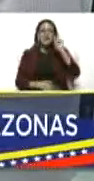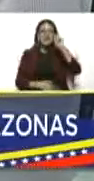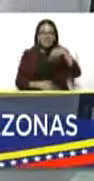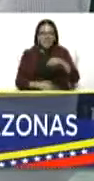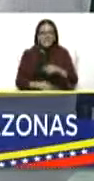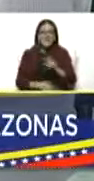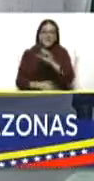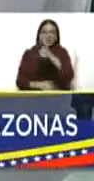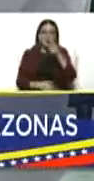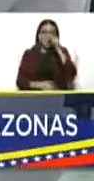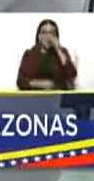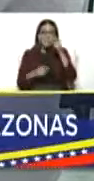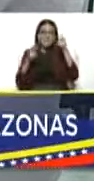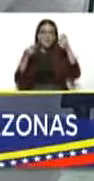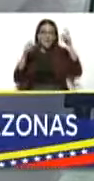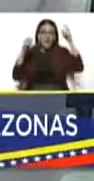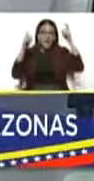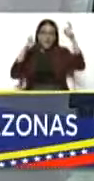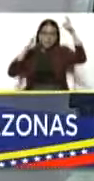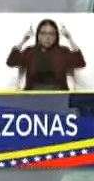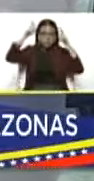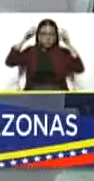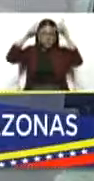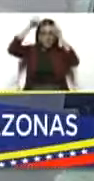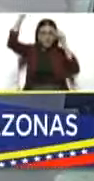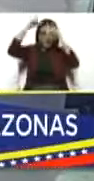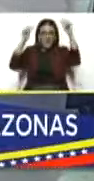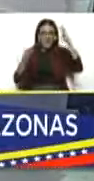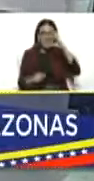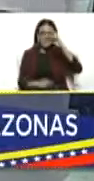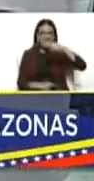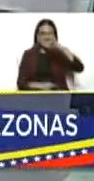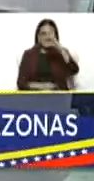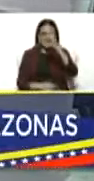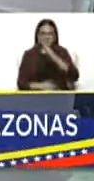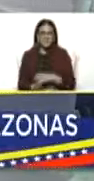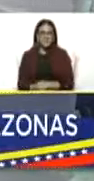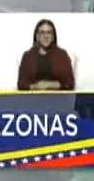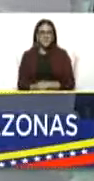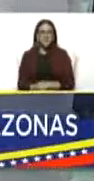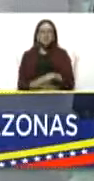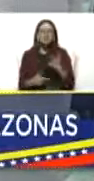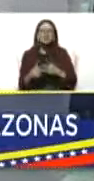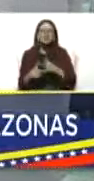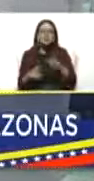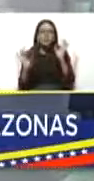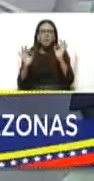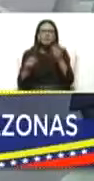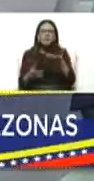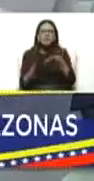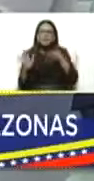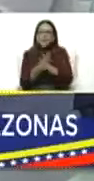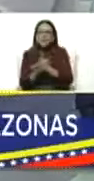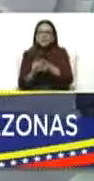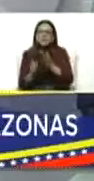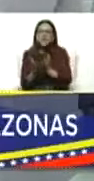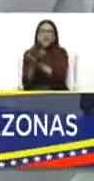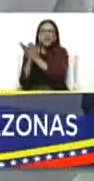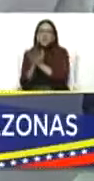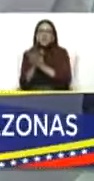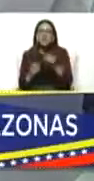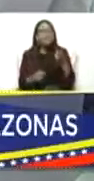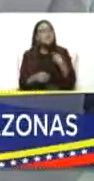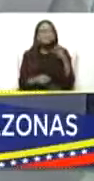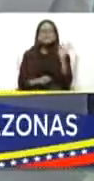humanidad. ¿Y qué especialidad vas a estudiar? Estoy todavía definiendo algunas cosas, hay varias que me gustan. Ahí. Estoy